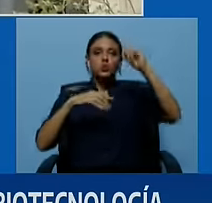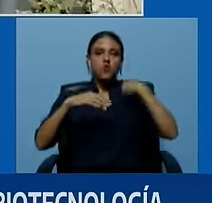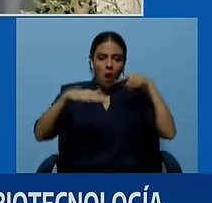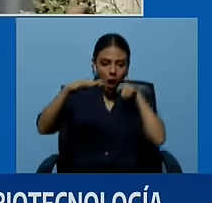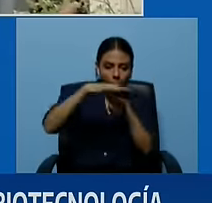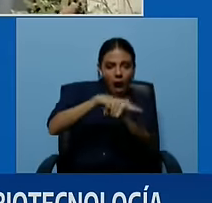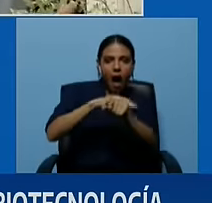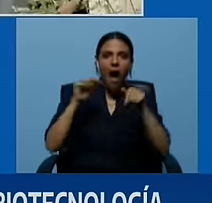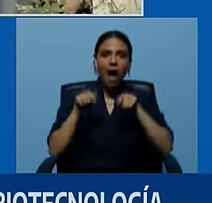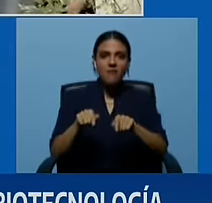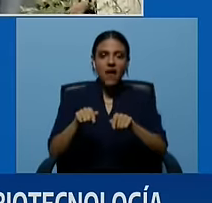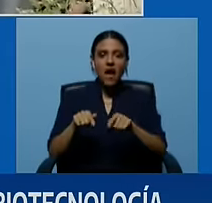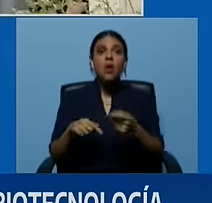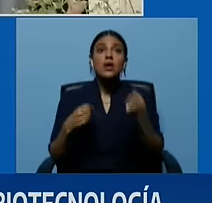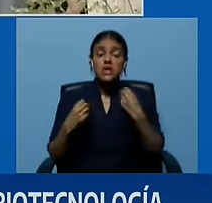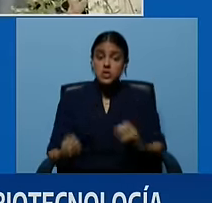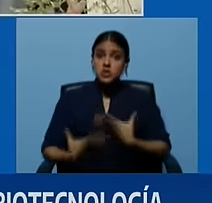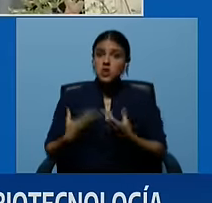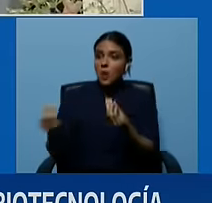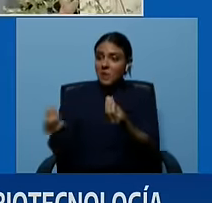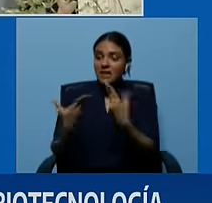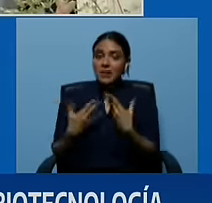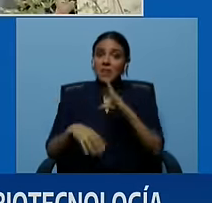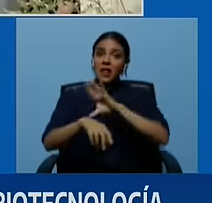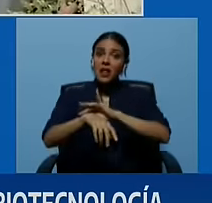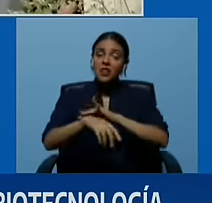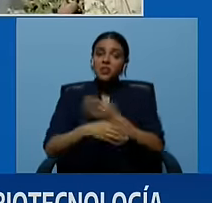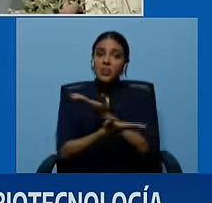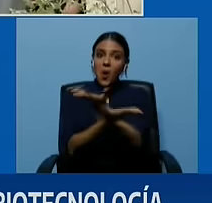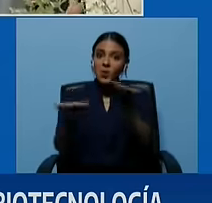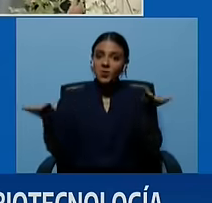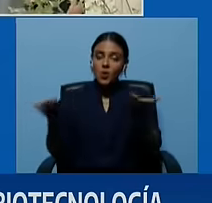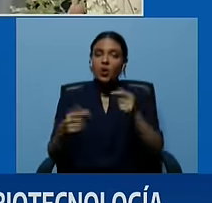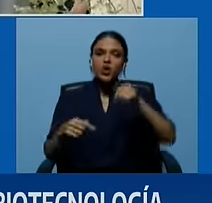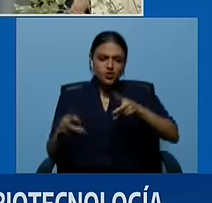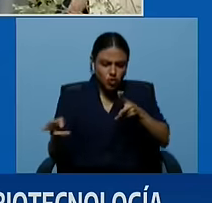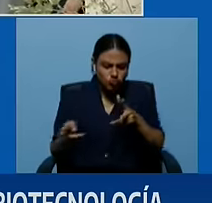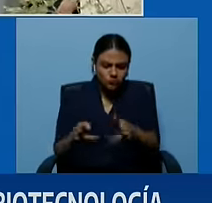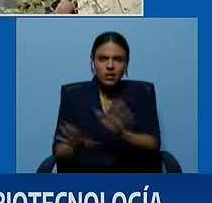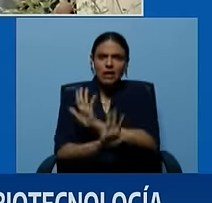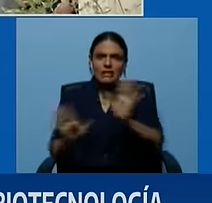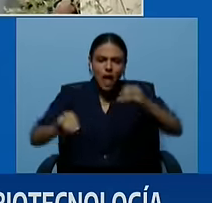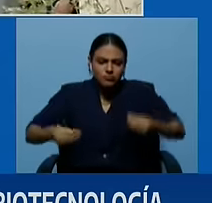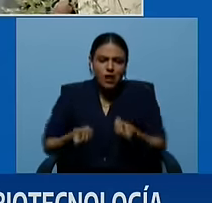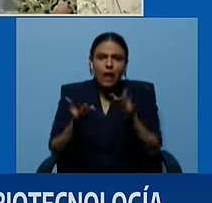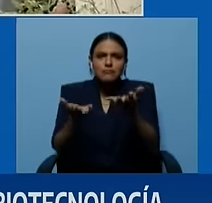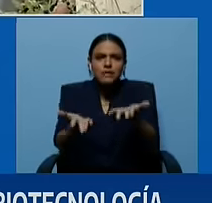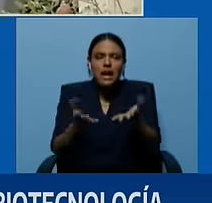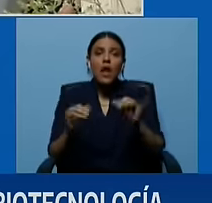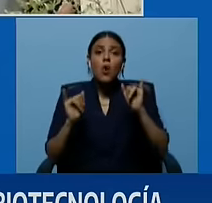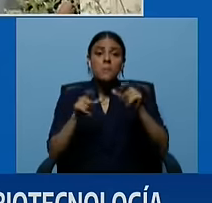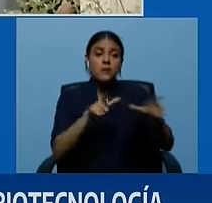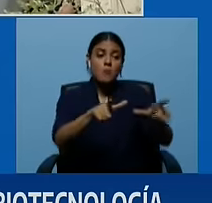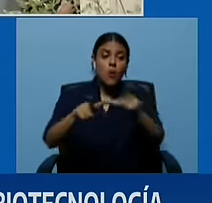hay una sorpresa bien bonita, doctor. Queda inaugurado y entregado el laboratorio